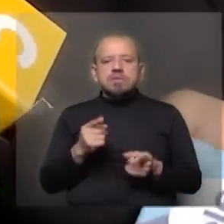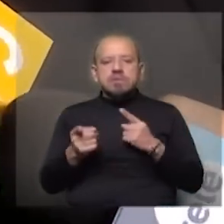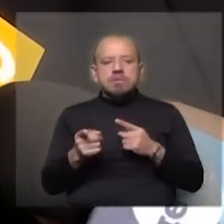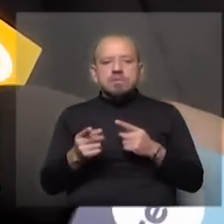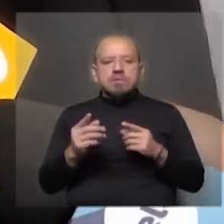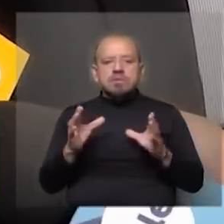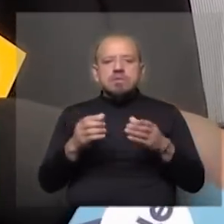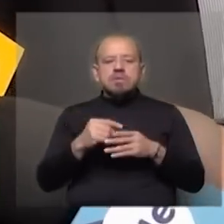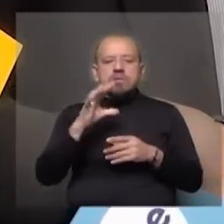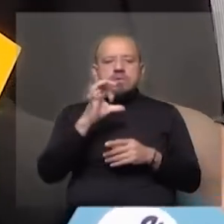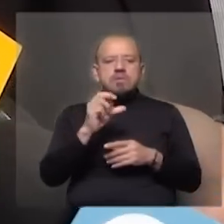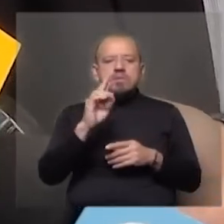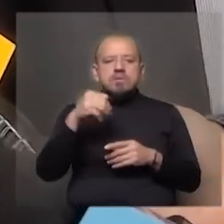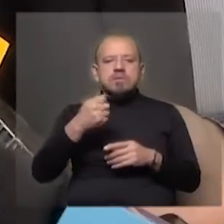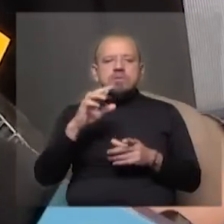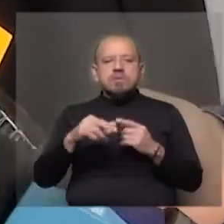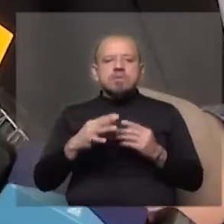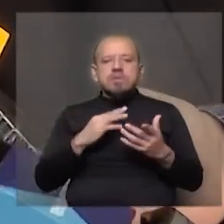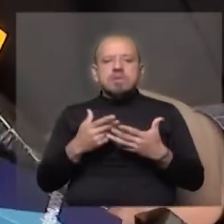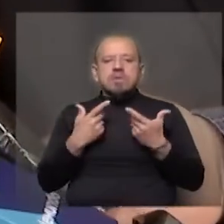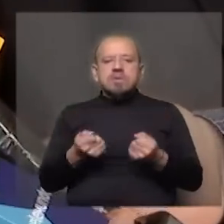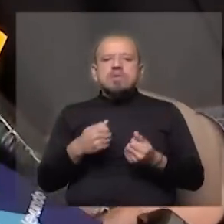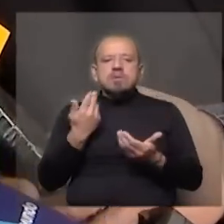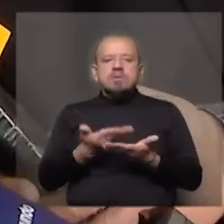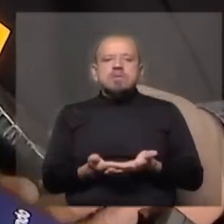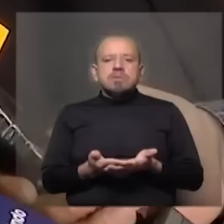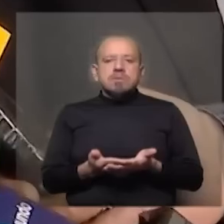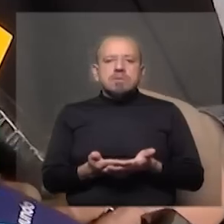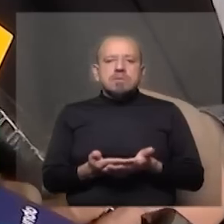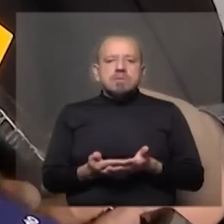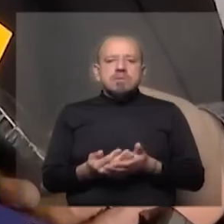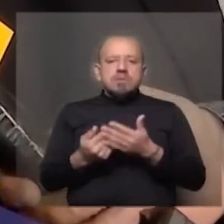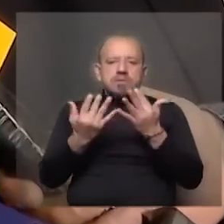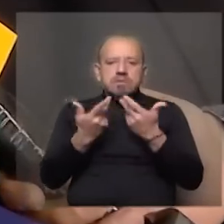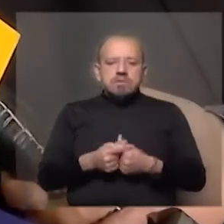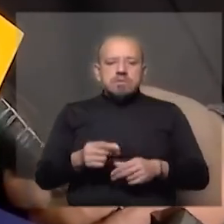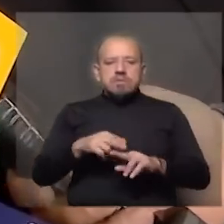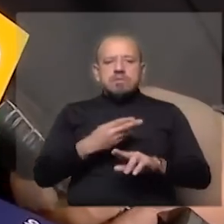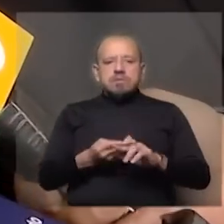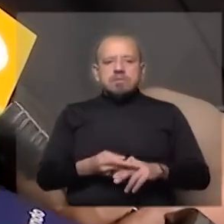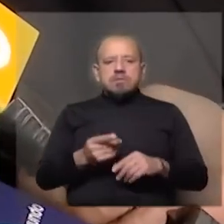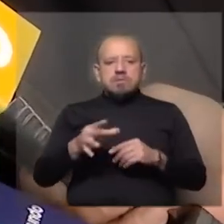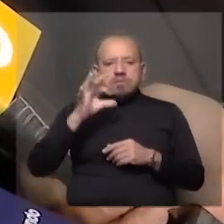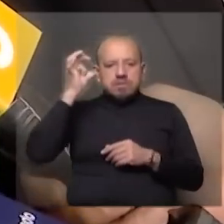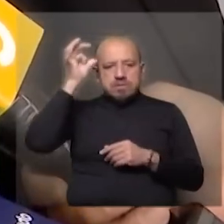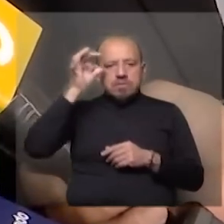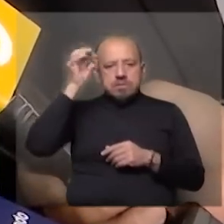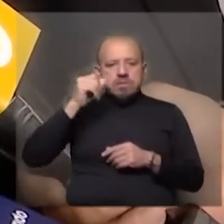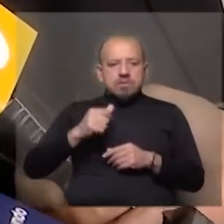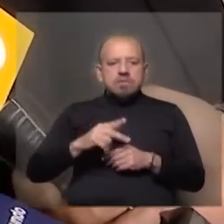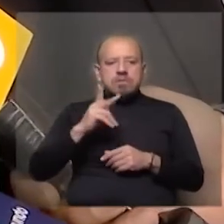Político sumar va a apoyar la propuesta de reforma constitucional que va a ser presentada por el senador Carlos Daniel